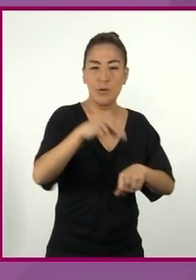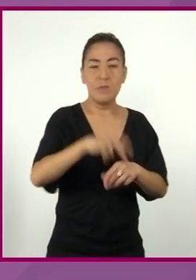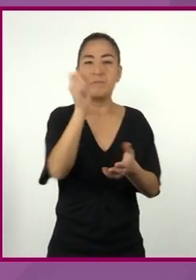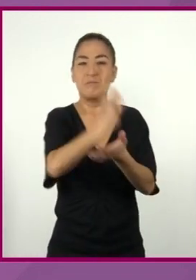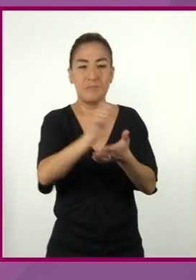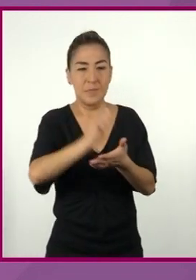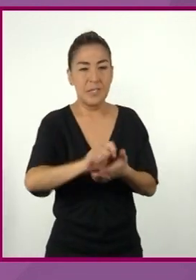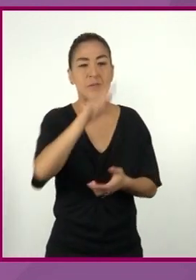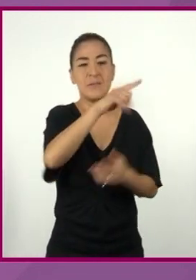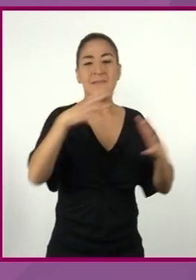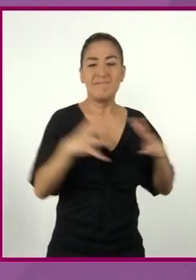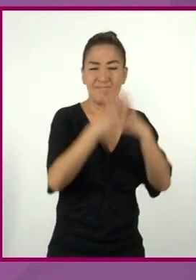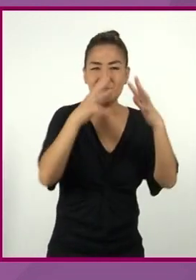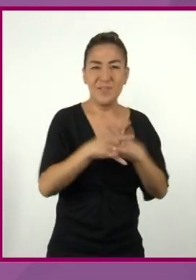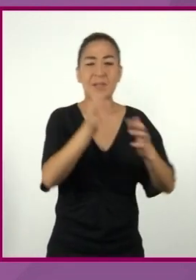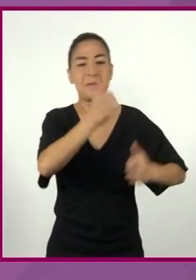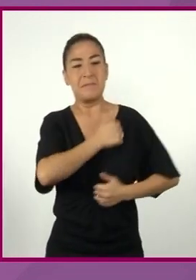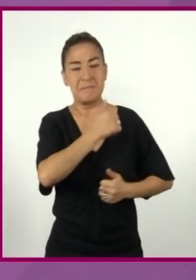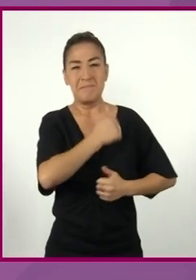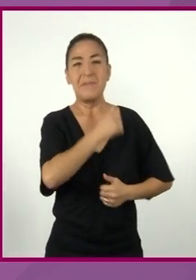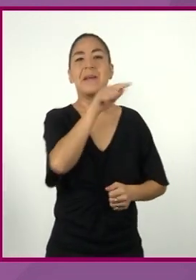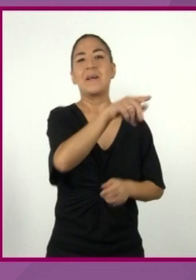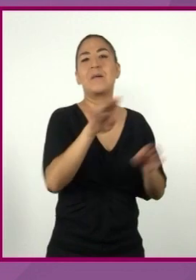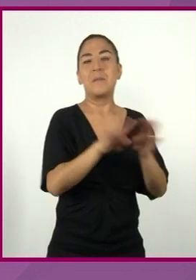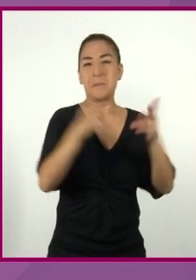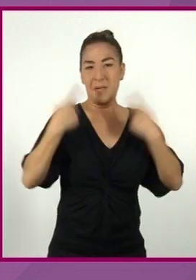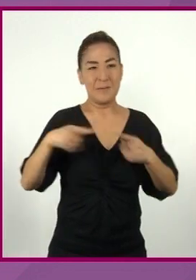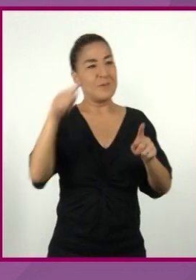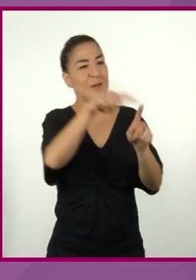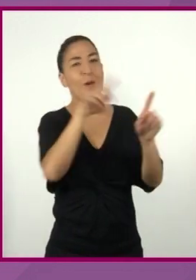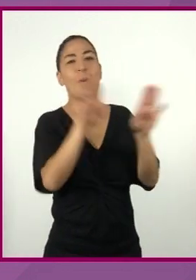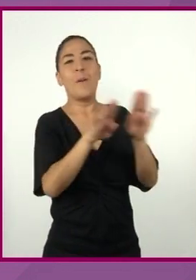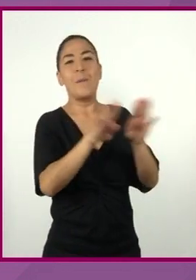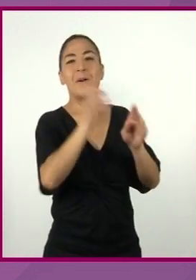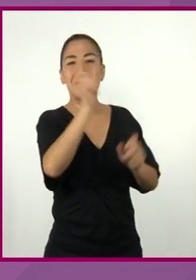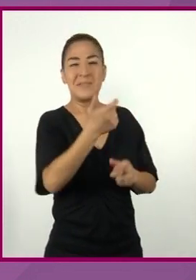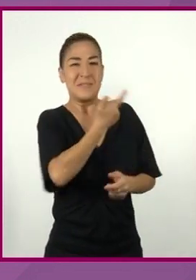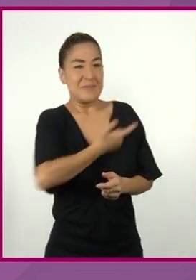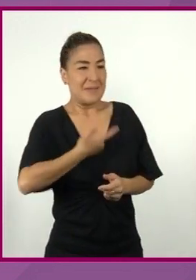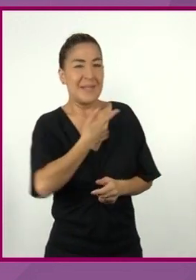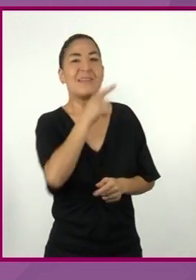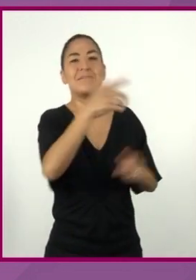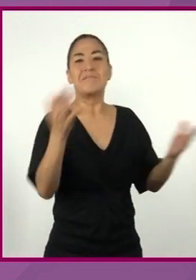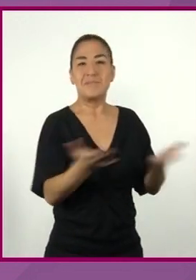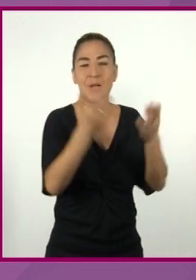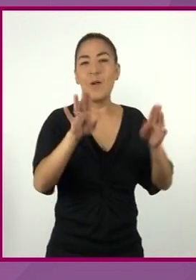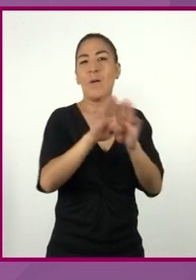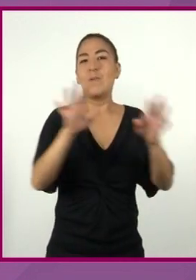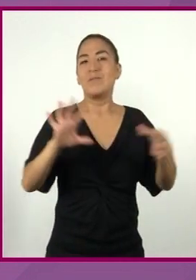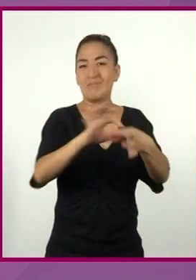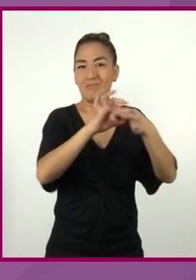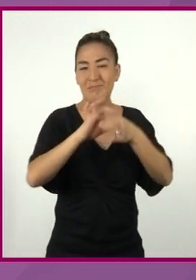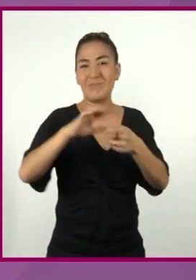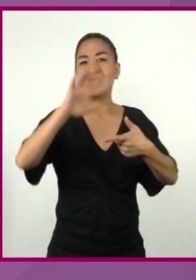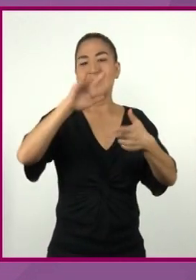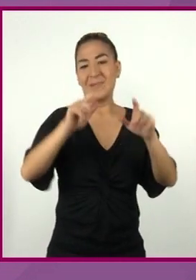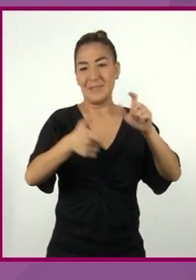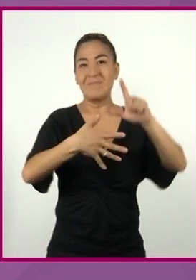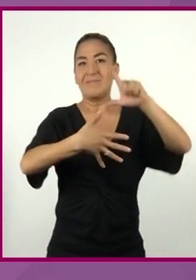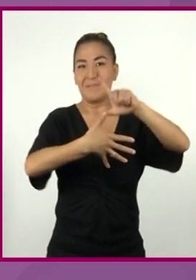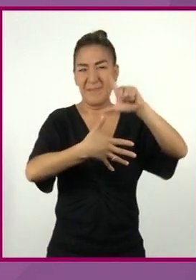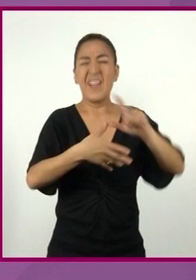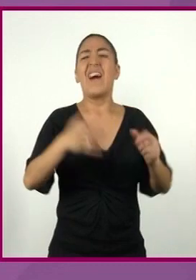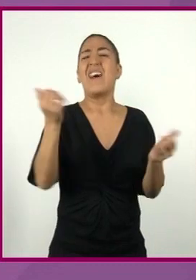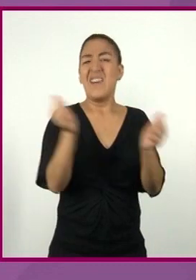estadista, líder guerrillero y teórico militar. La gente lo admira por sus ideales y por promover la unión de América Latina. Con razón mucha gente lo